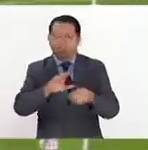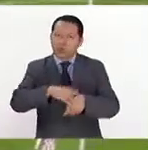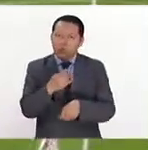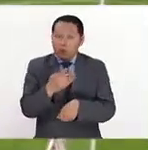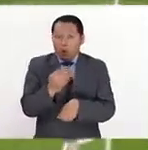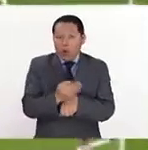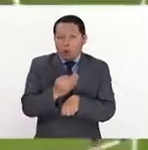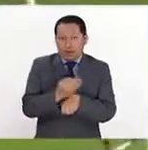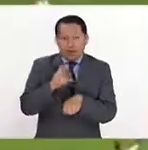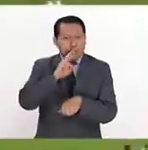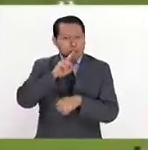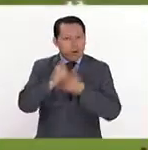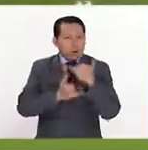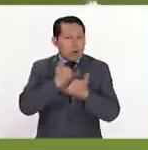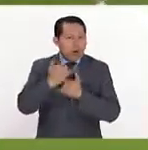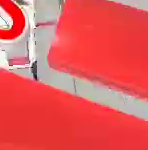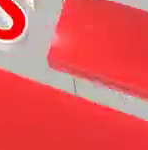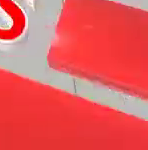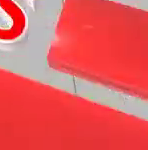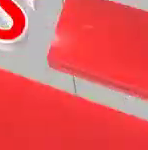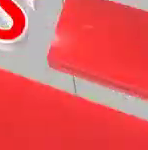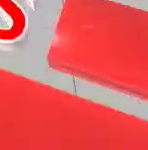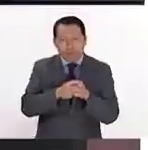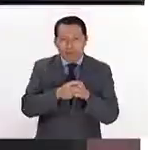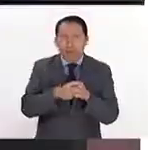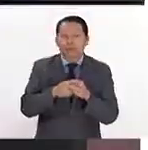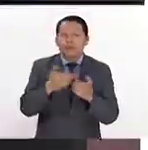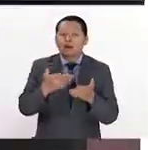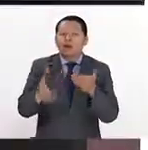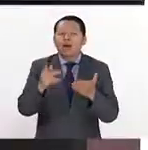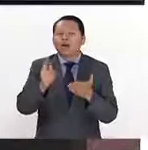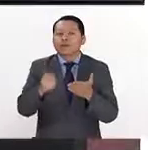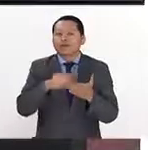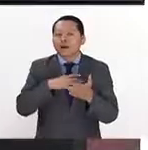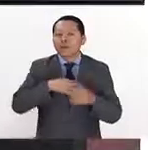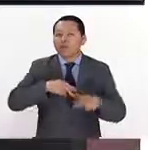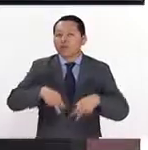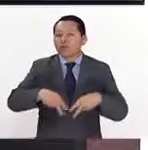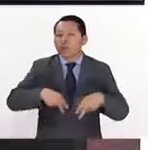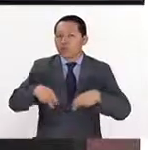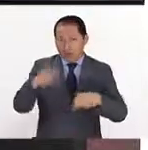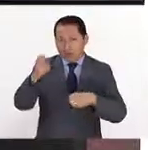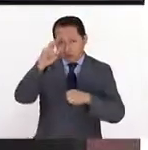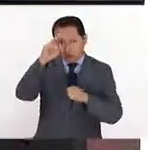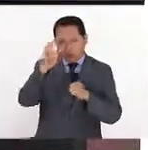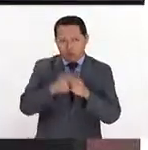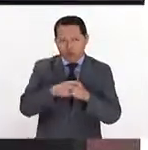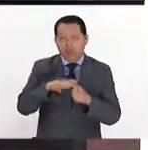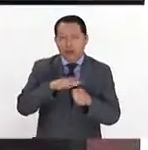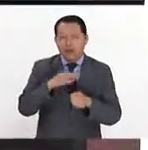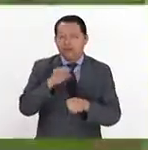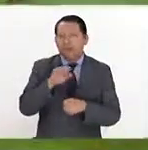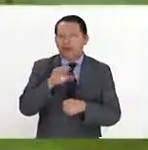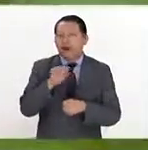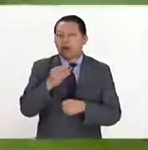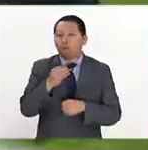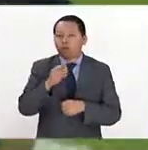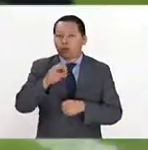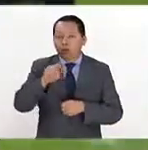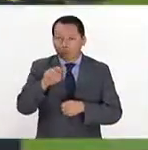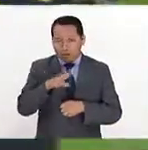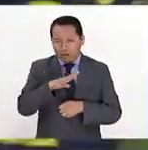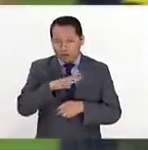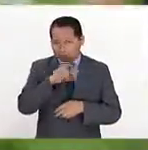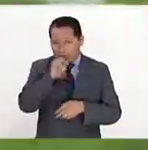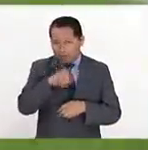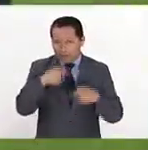momento en el fútbol de Europa. Y ya que estamos hablando de mexicanos en el fútbol del viejo continente, el Frankfurt, el Eintracht